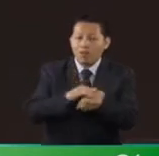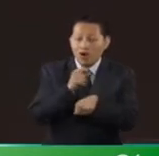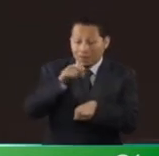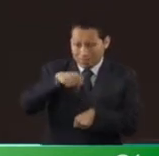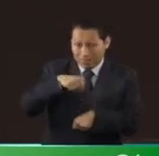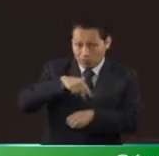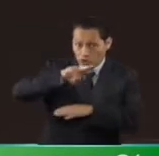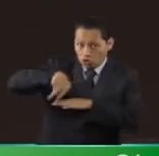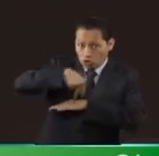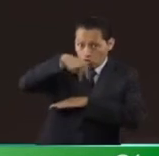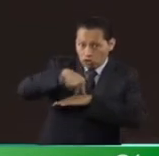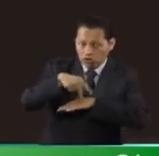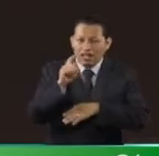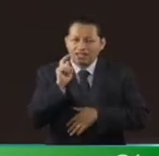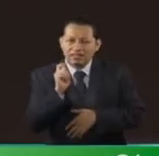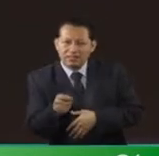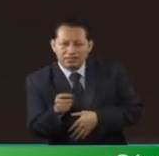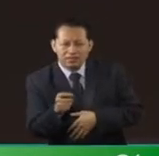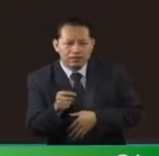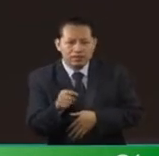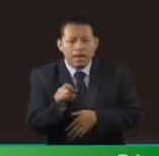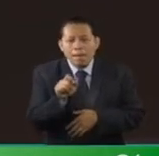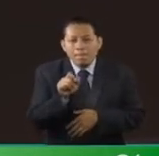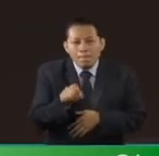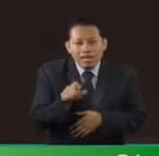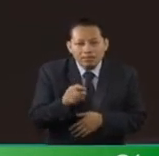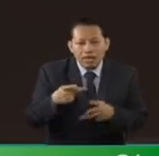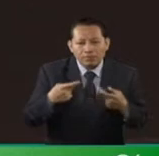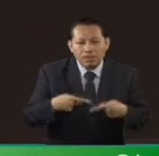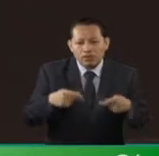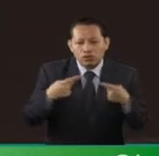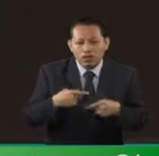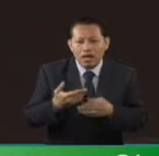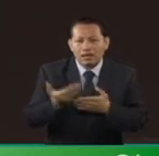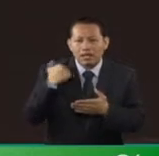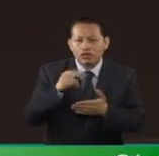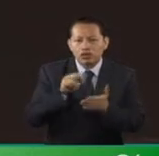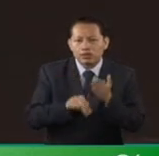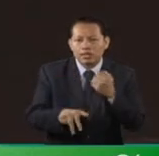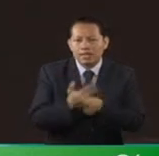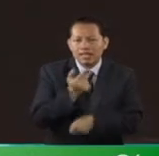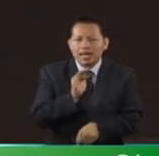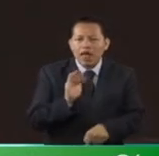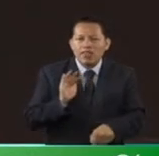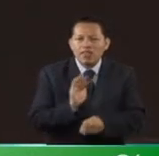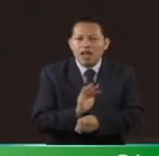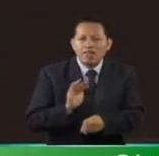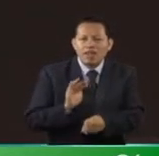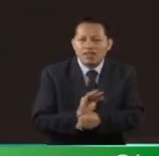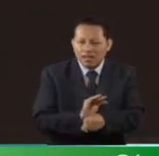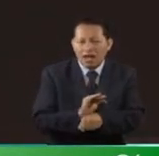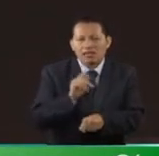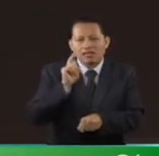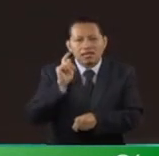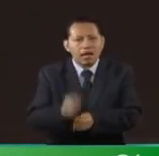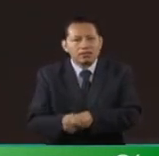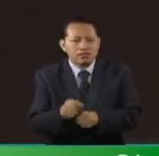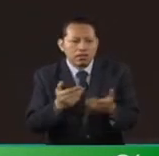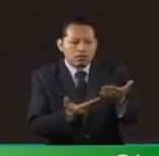tribuna las mismas personas defendían en el 2013 una reforma de la